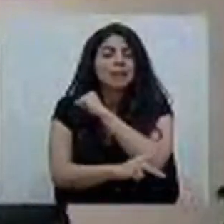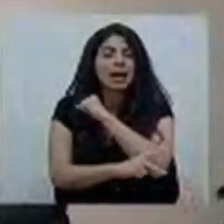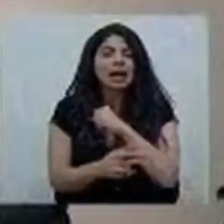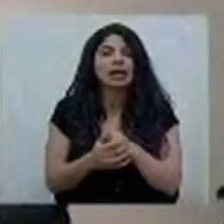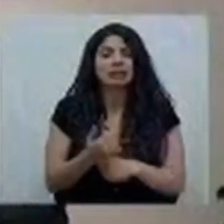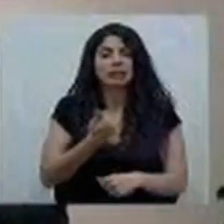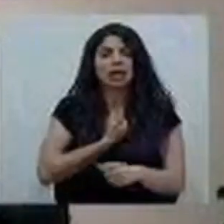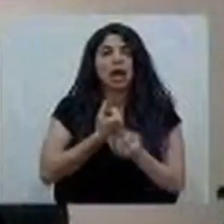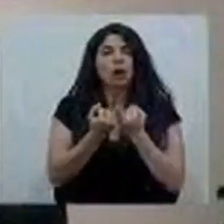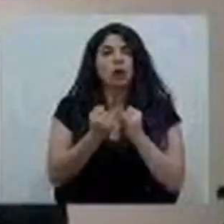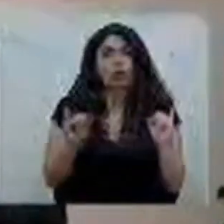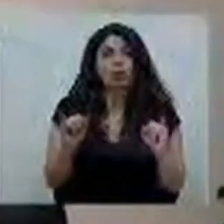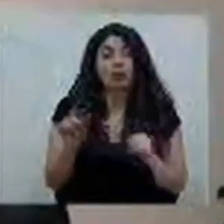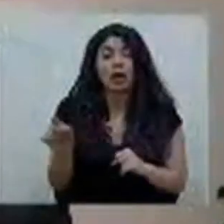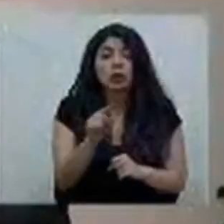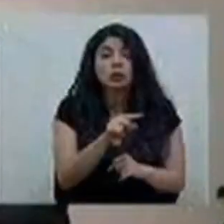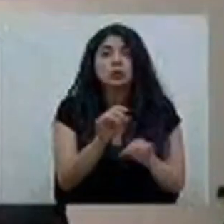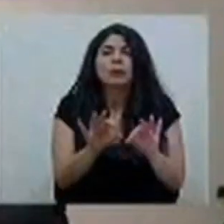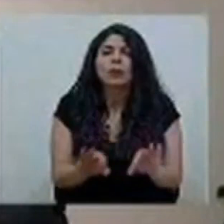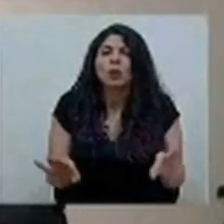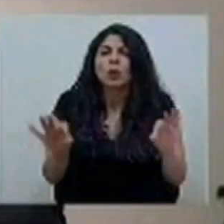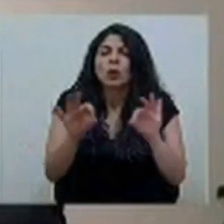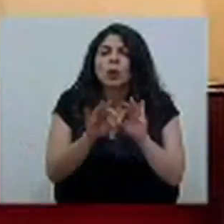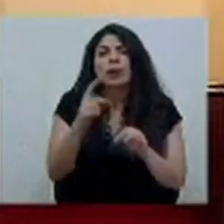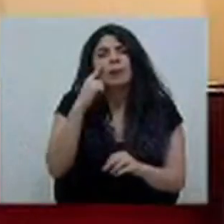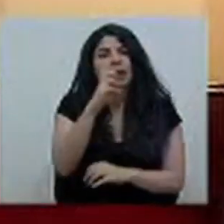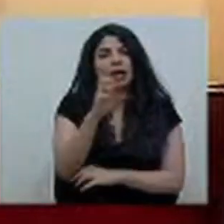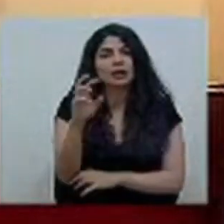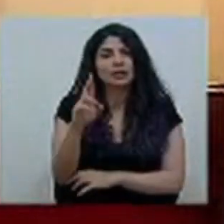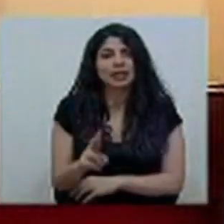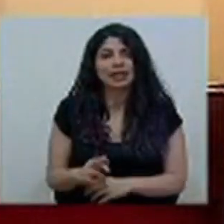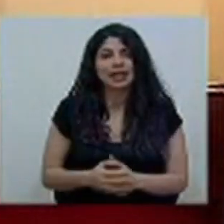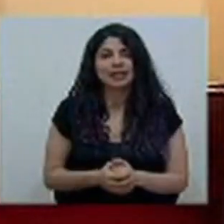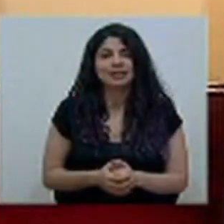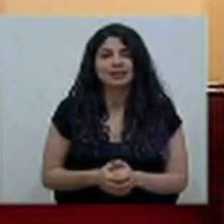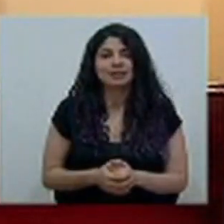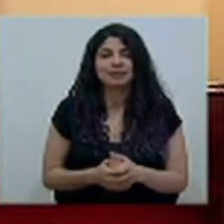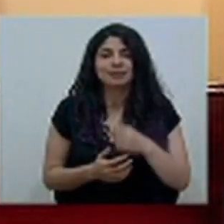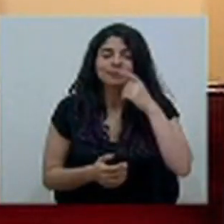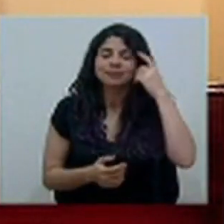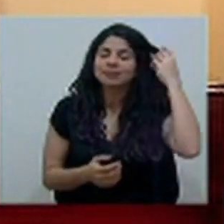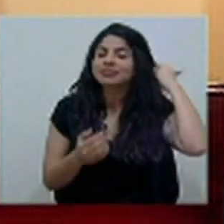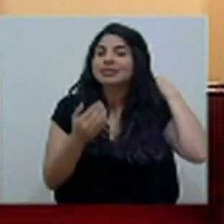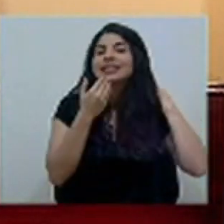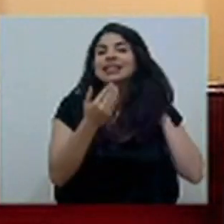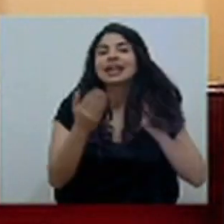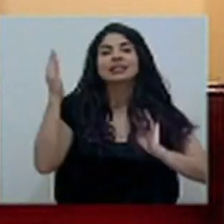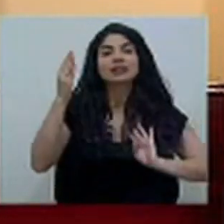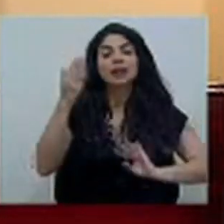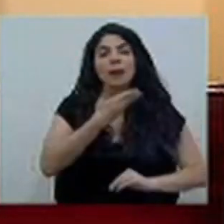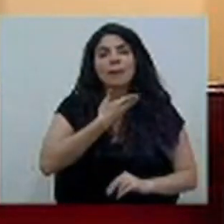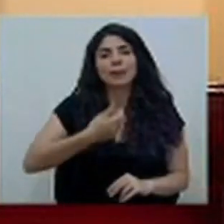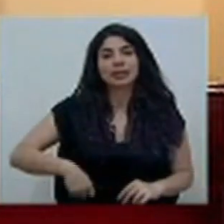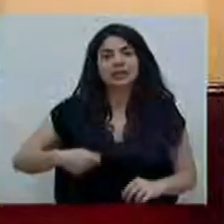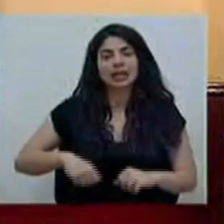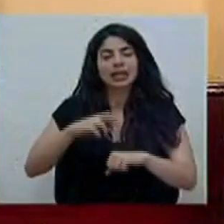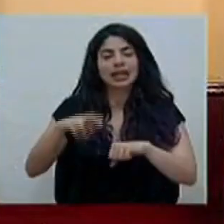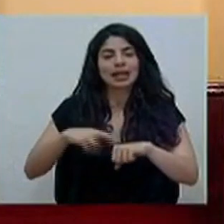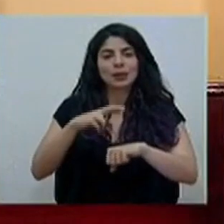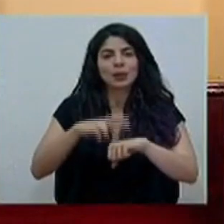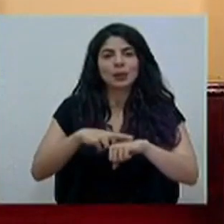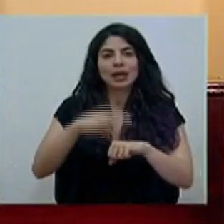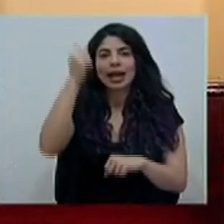la autonomía. Son importantísimos para Costa Rica. Bien, agradecemos el mensaje del presidente de la República,